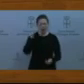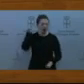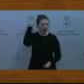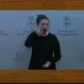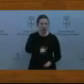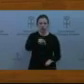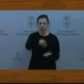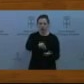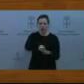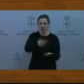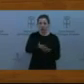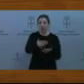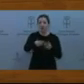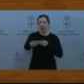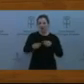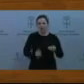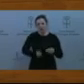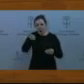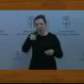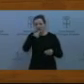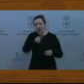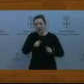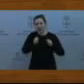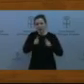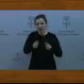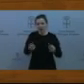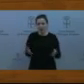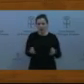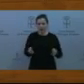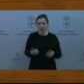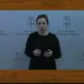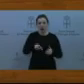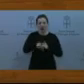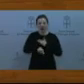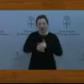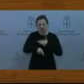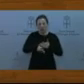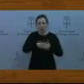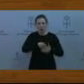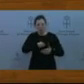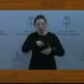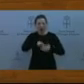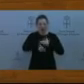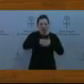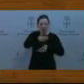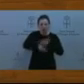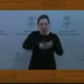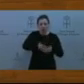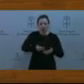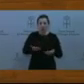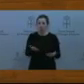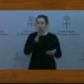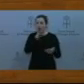que lo que es toda la burocracia administrativa no impida el desarrollo de este tipo